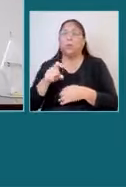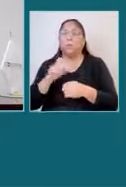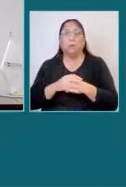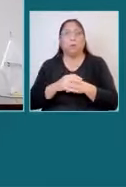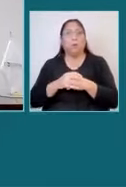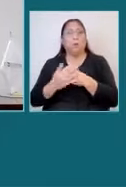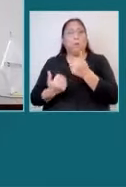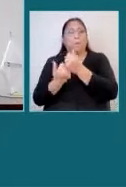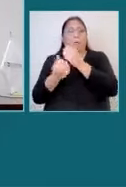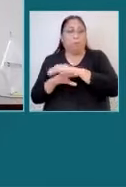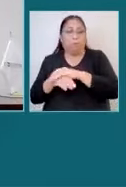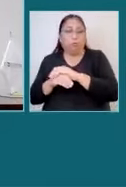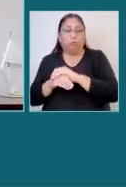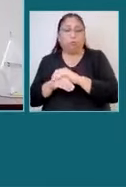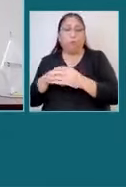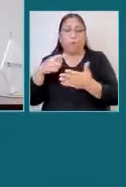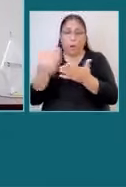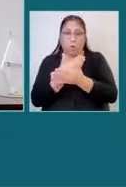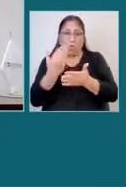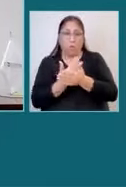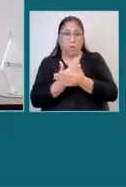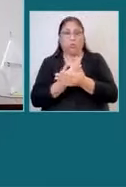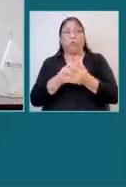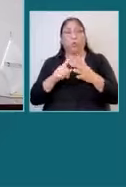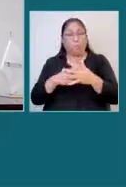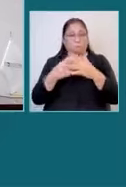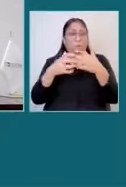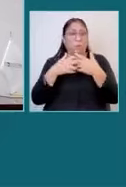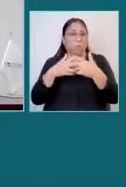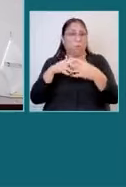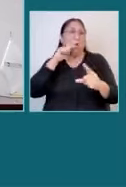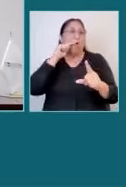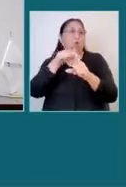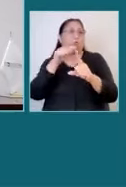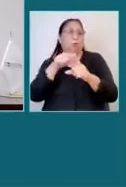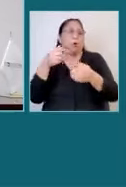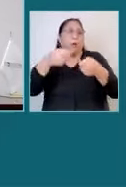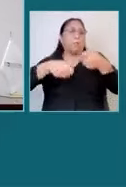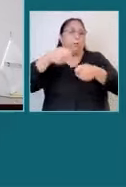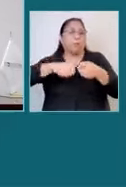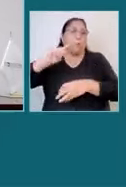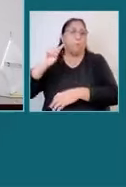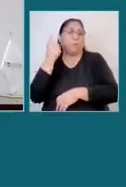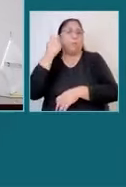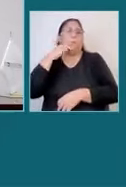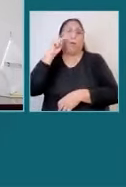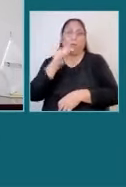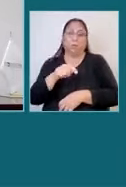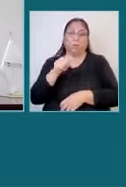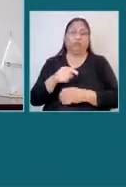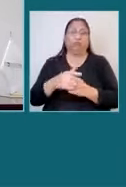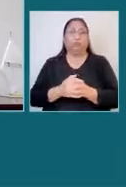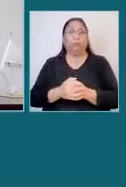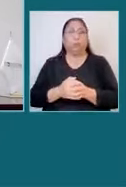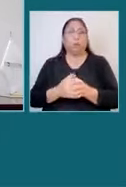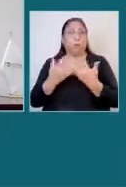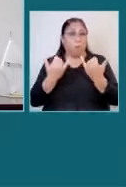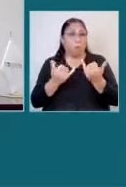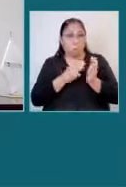Fondo de Capital para Emprendimientos Innovadores se constituya como el inversionista principal de estos fondos. A la